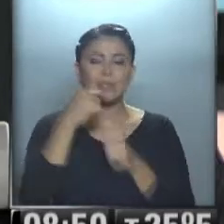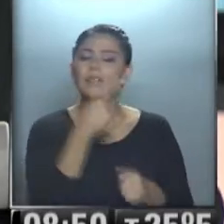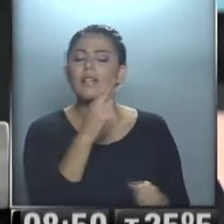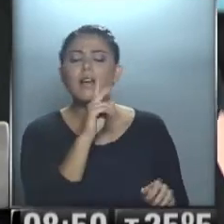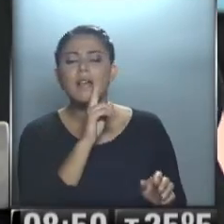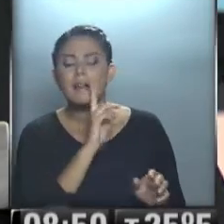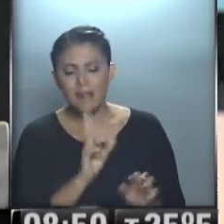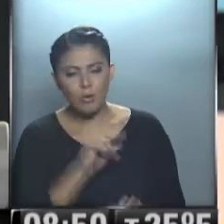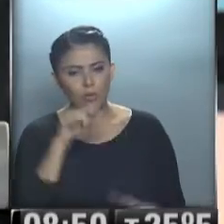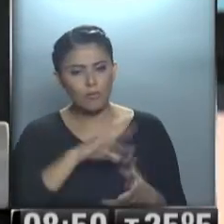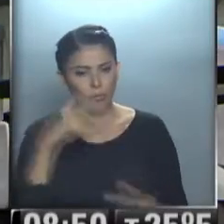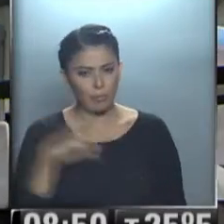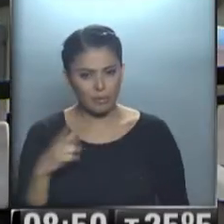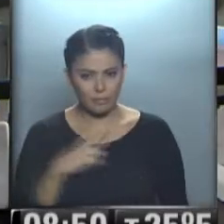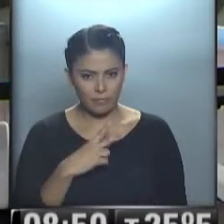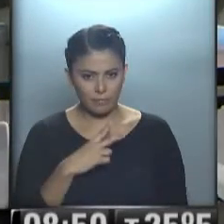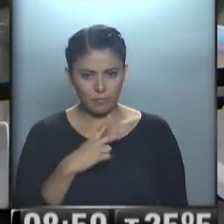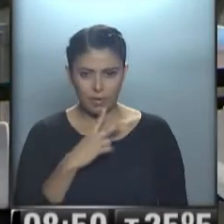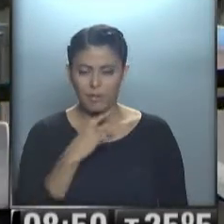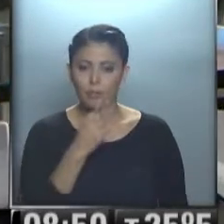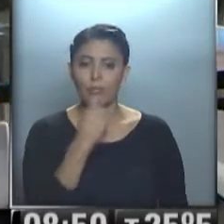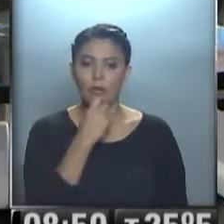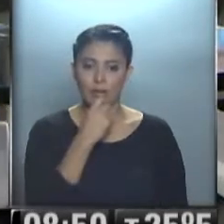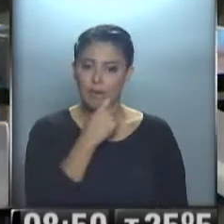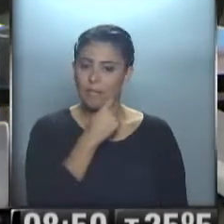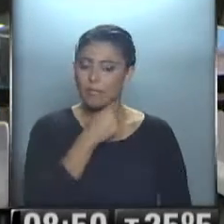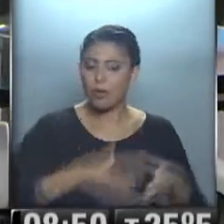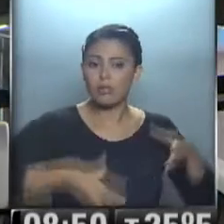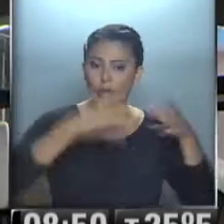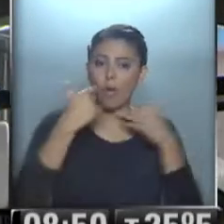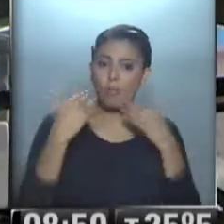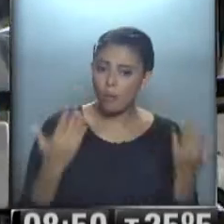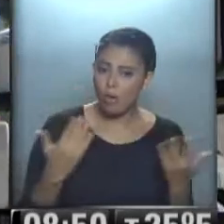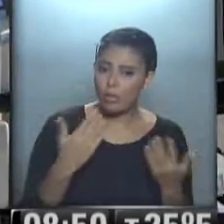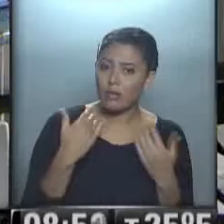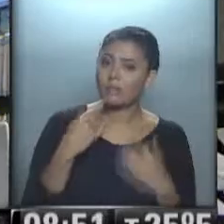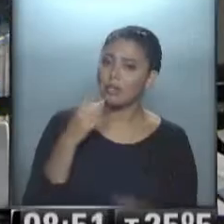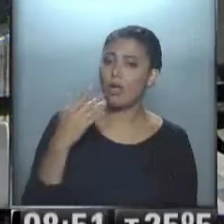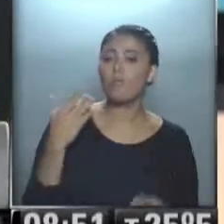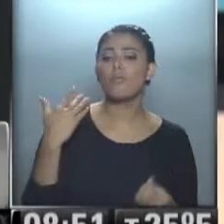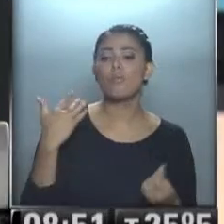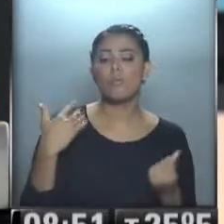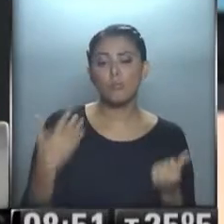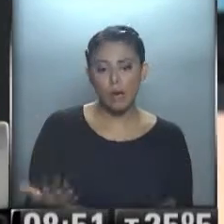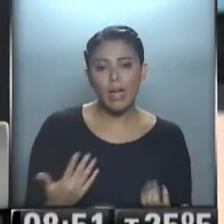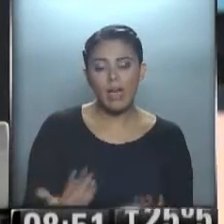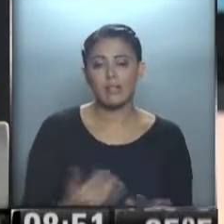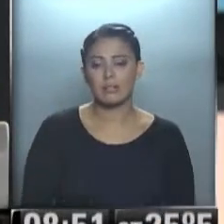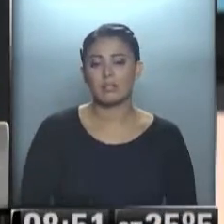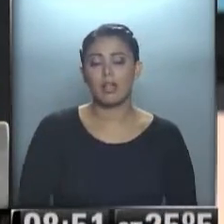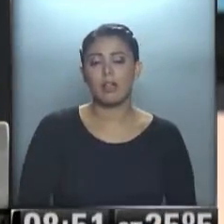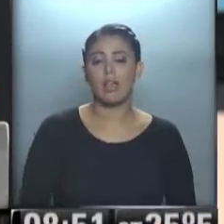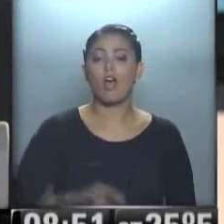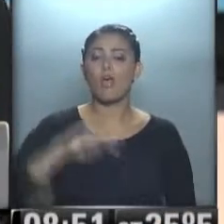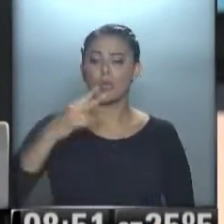privadamente de manera privada digo por ejemplo en los silos bolsas puede ser también roberto díaz mostra por las dos posibles